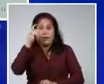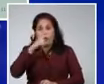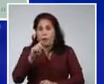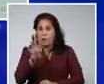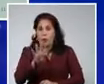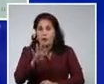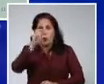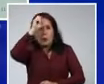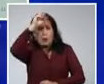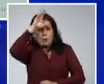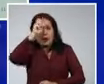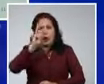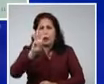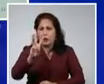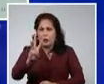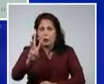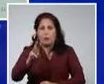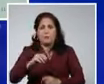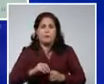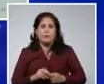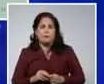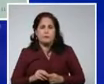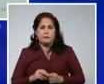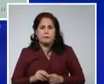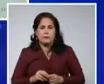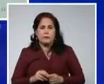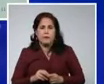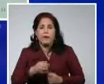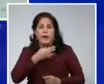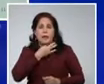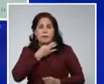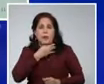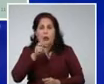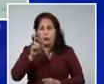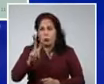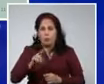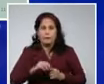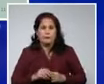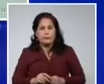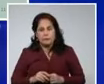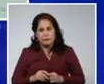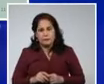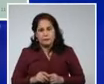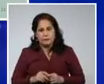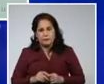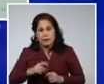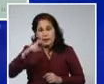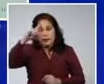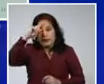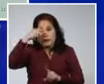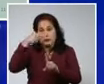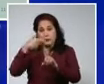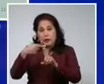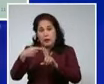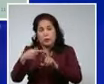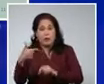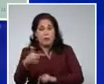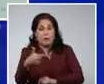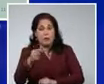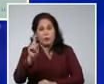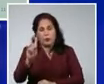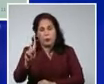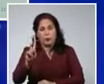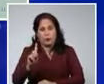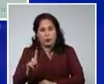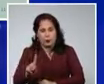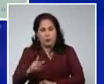Minas 3 en cada uno, en Esmeralda 2 y en Santa Cruz y Jimaguayú un caso